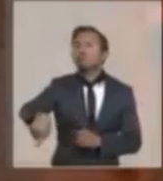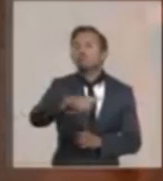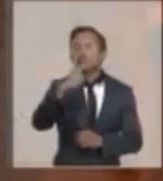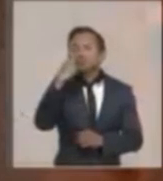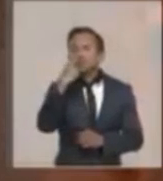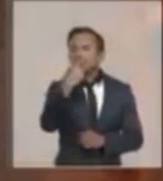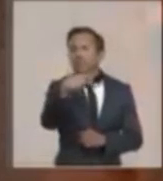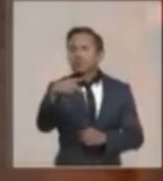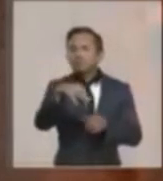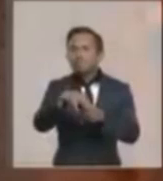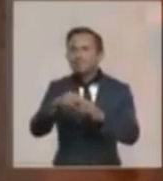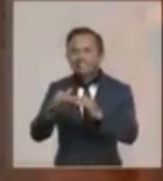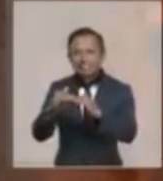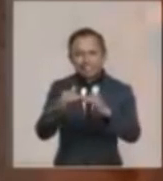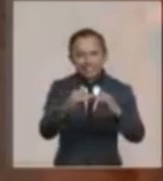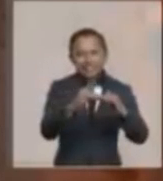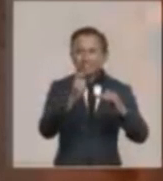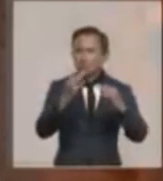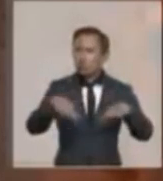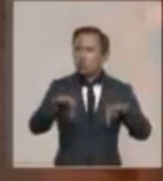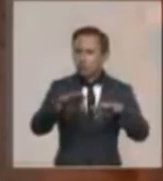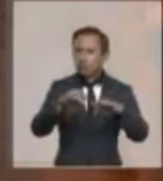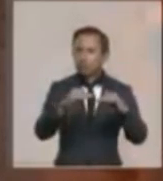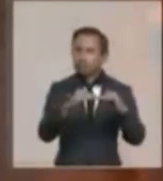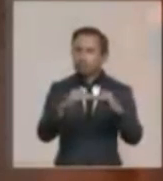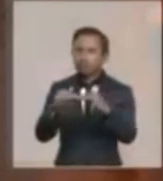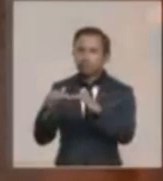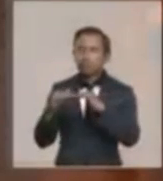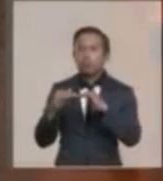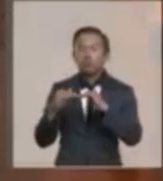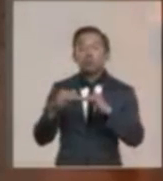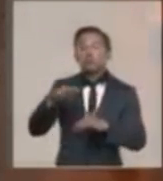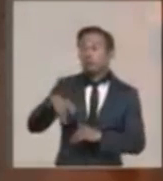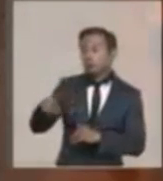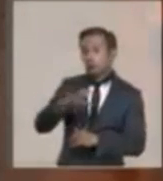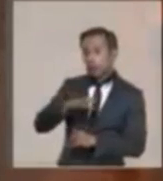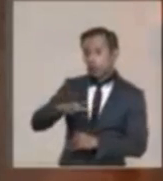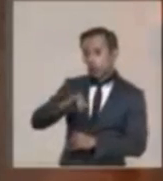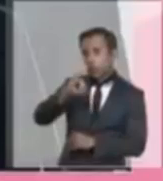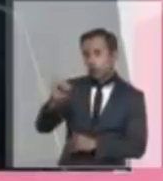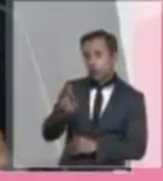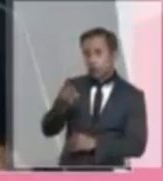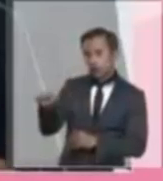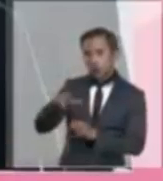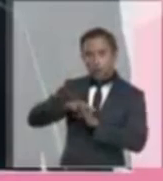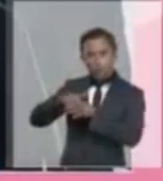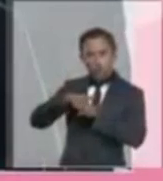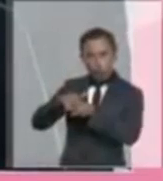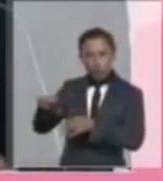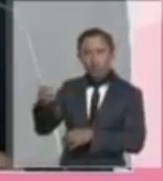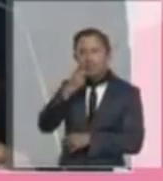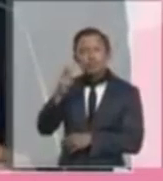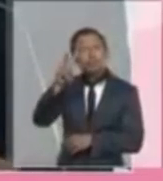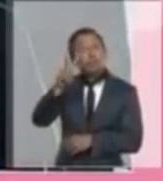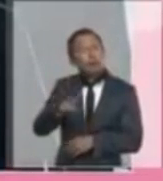condiciones, y aquí el candidato Jaime Rodríguez, el Bronco, señaló una parte muy importante, la enorme inequidad en la que se